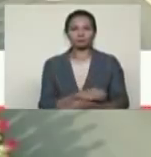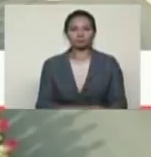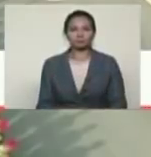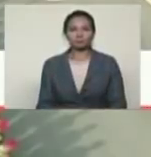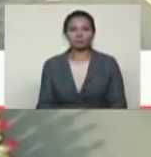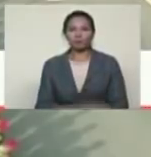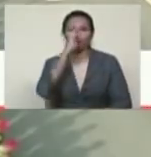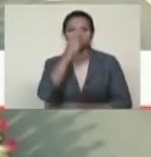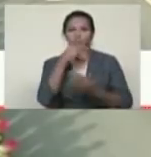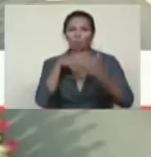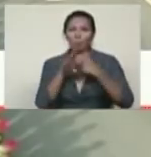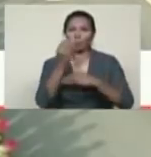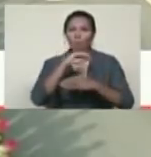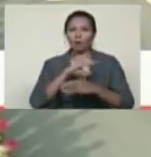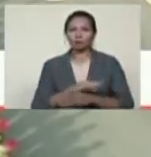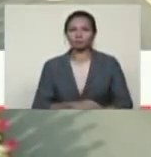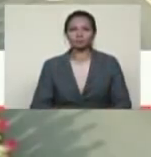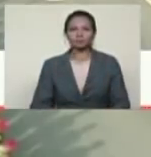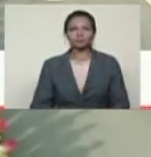moralizada,